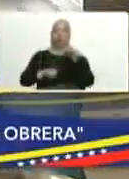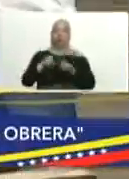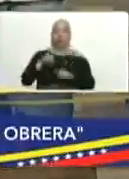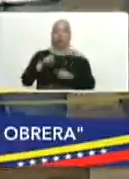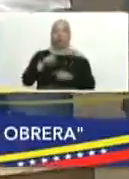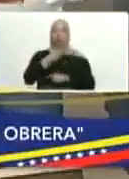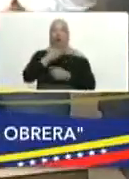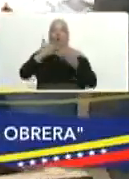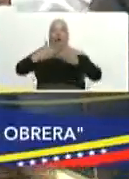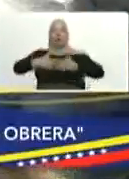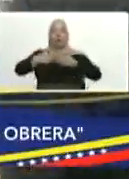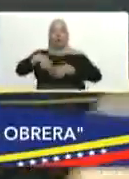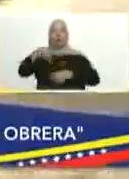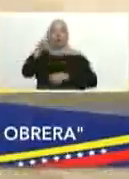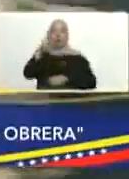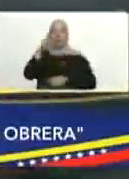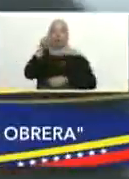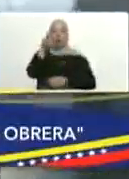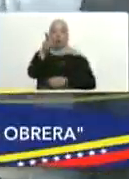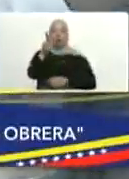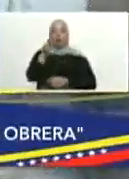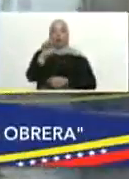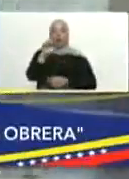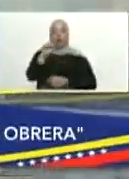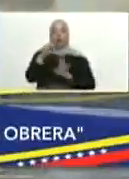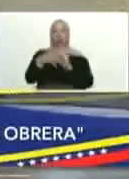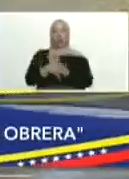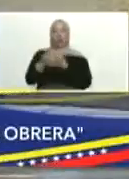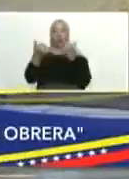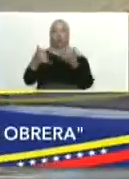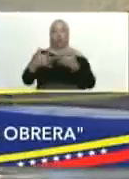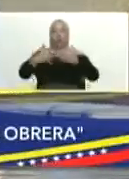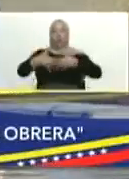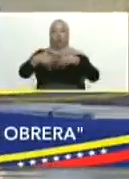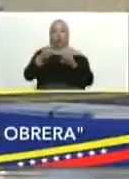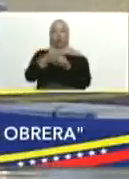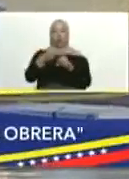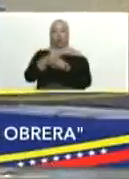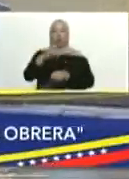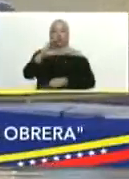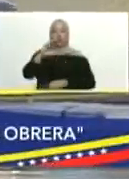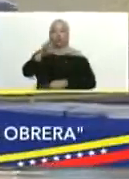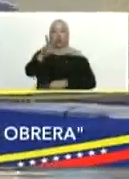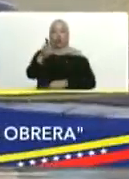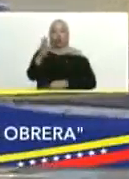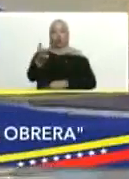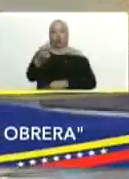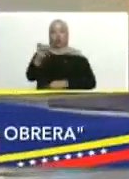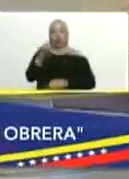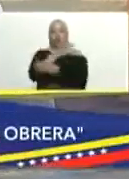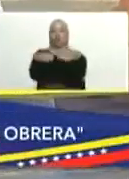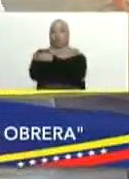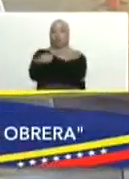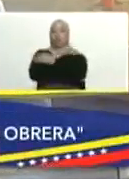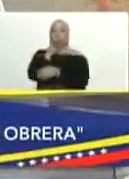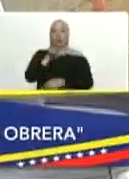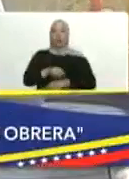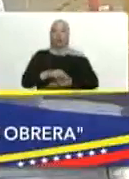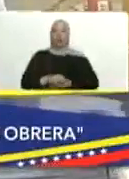pdvsa pequiven y el resto de las empresas de la cbg bueno los felicito de verdad porque no solamente